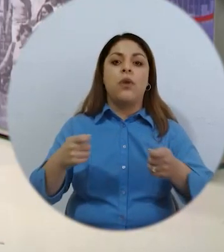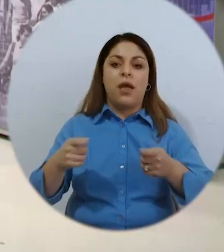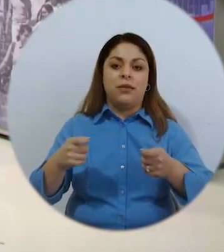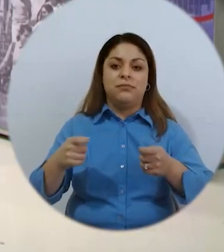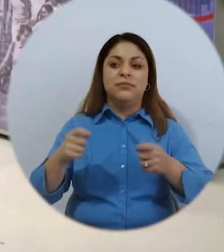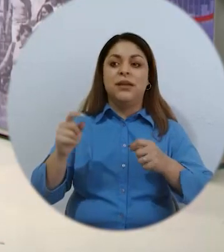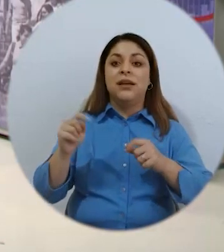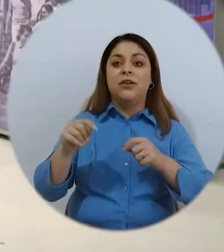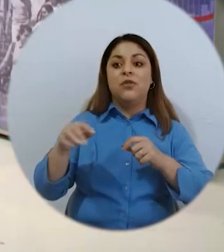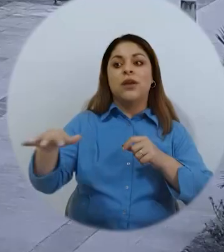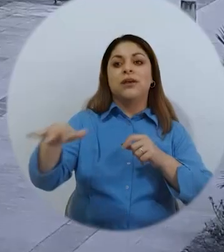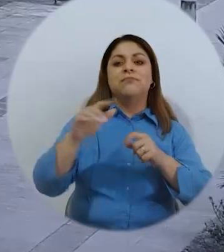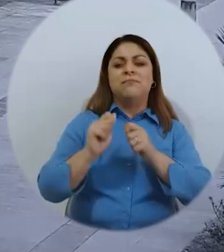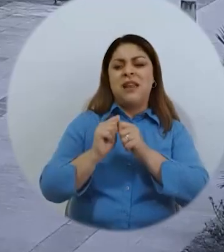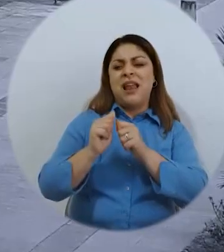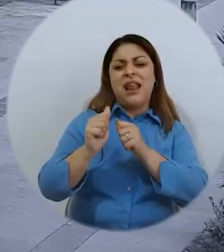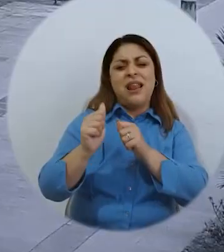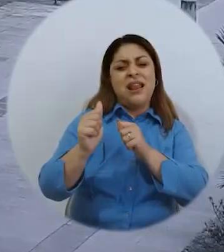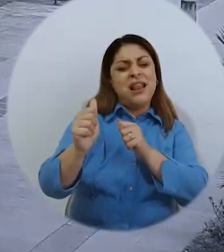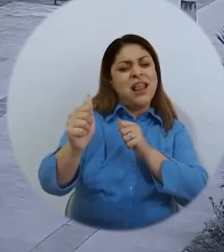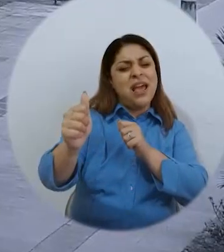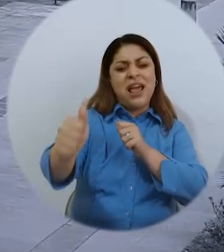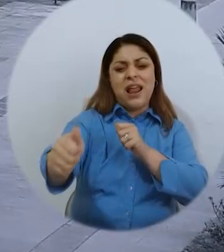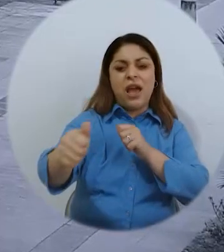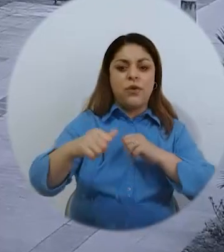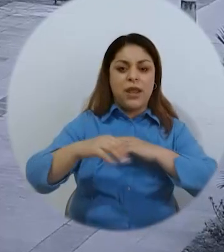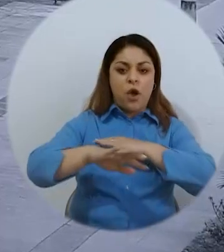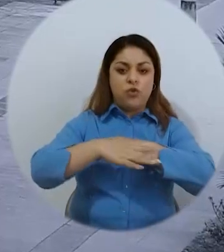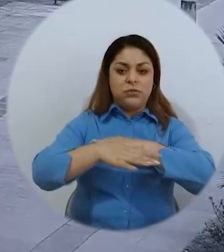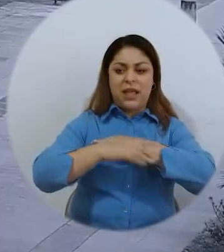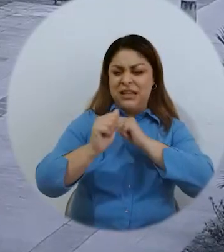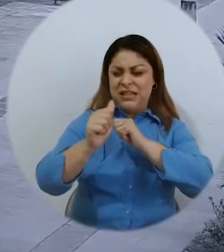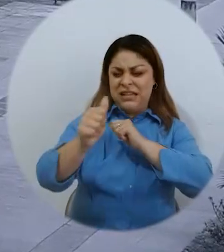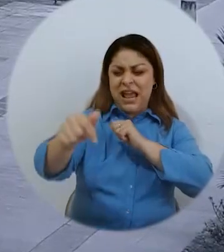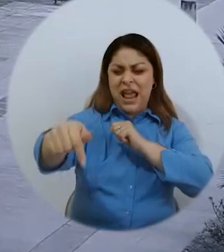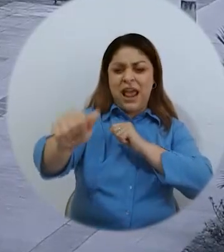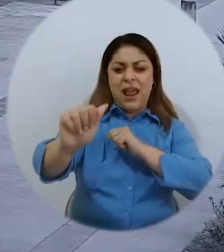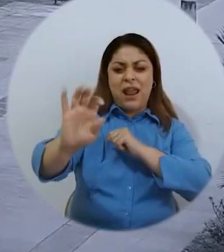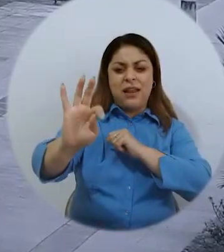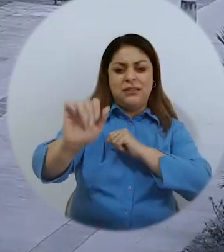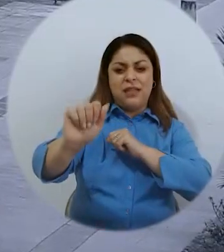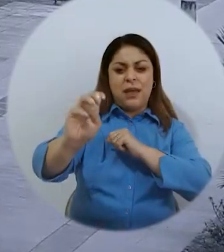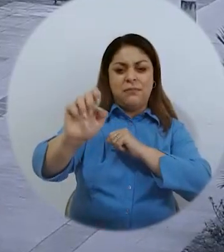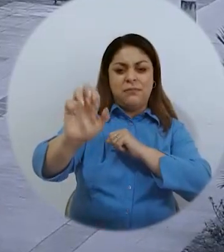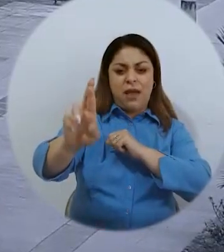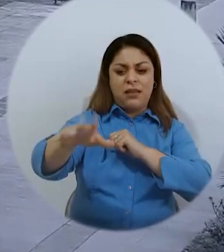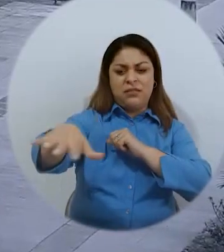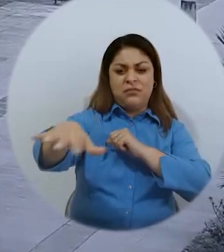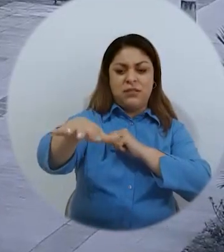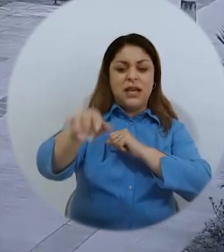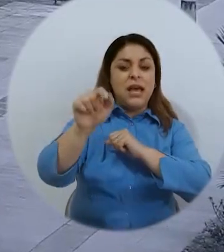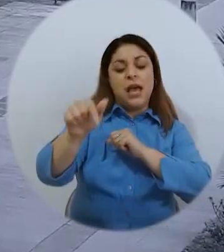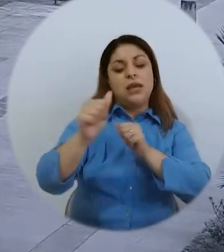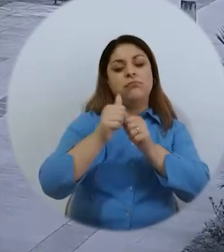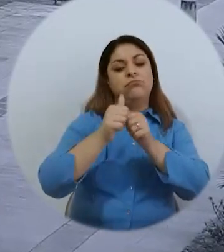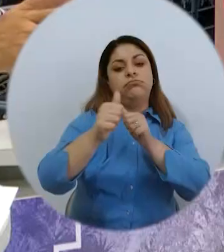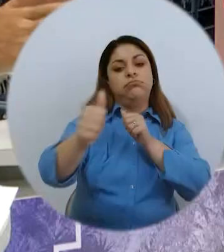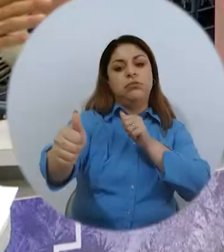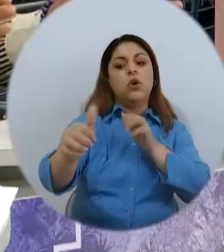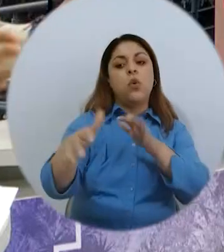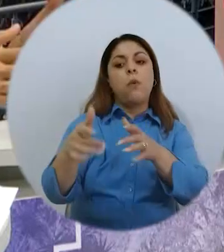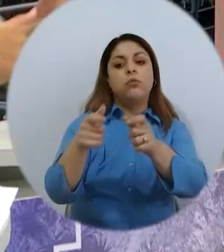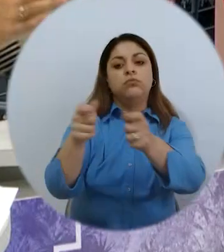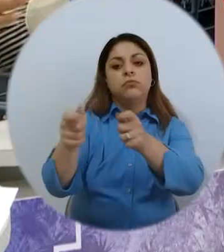lo que ocurre en esta zona, que está bastante alejada de la costa, ¿verdad? Que va más allá de la zona